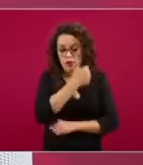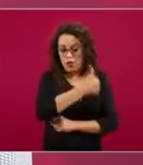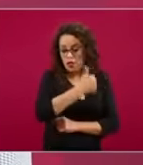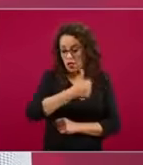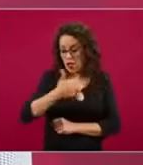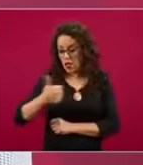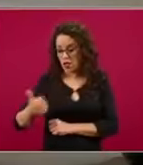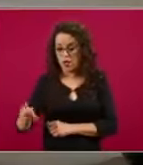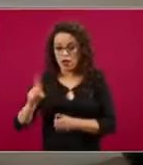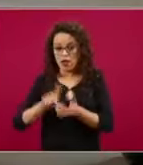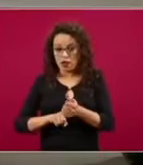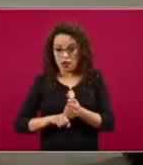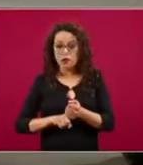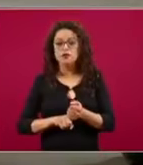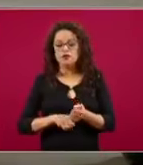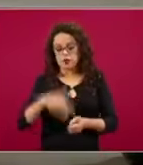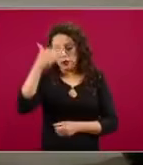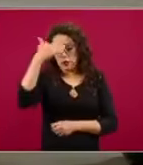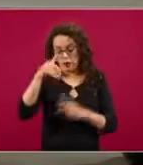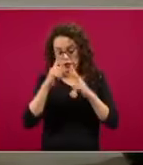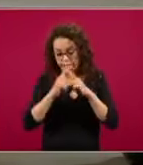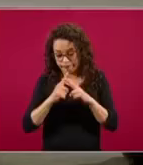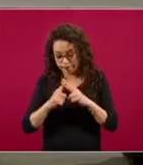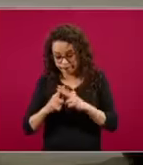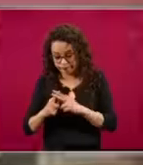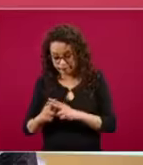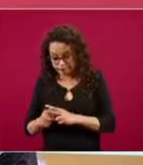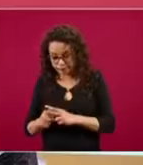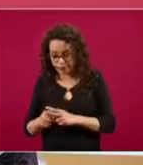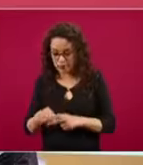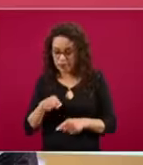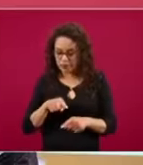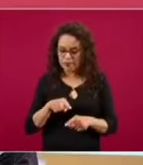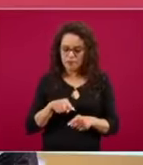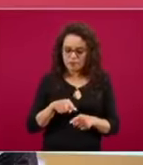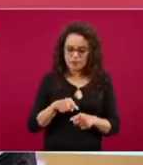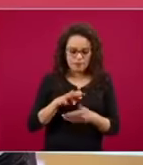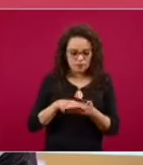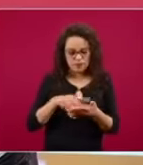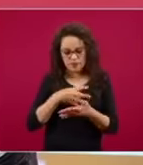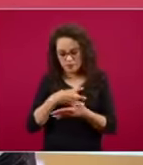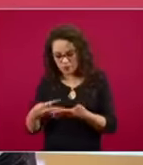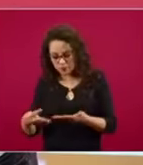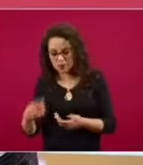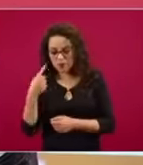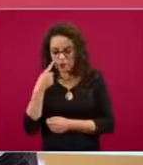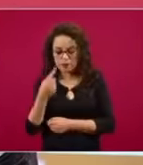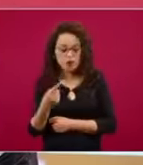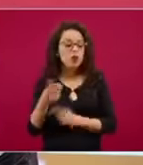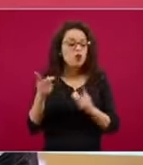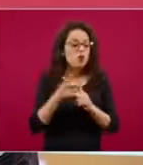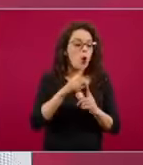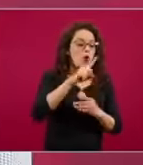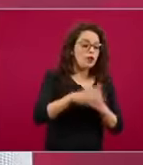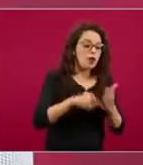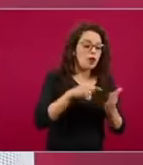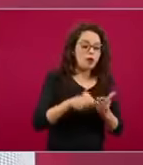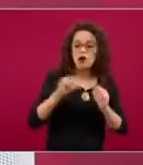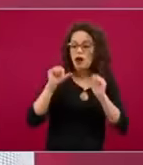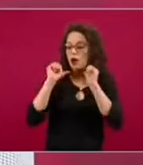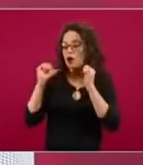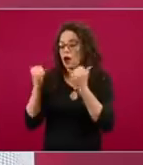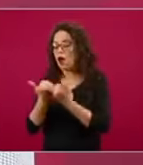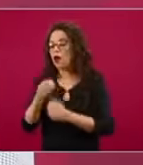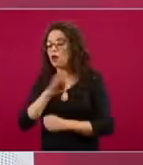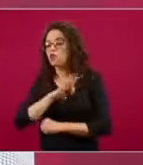vaya a representar para la logística, precisamente esta logística puede definir en qué áreas o lugares pudiera utilizarse